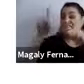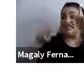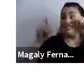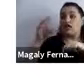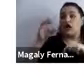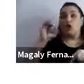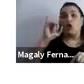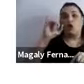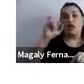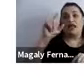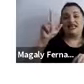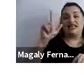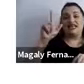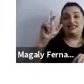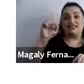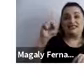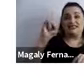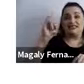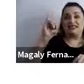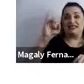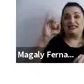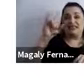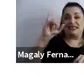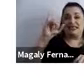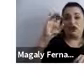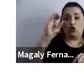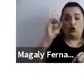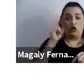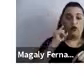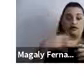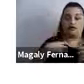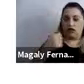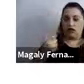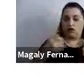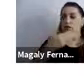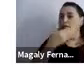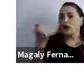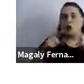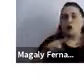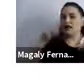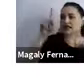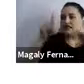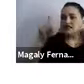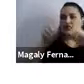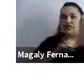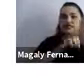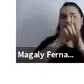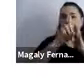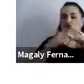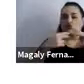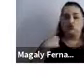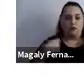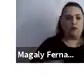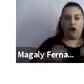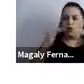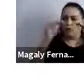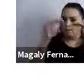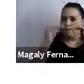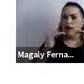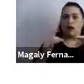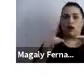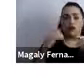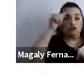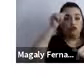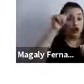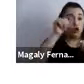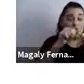de salud en los países de mejor índice de desarrollo humano, y que era bastante bajo, porque recordemos que